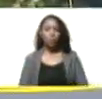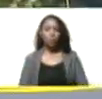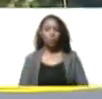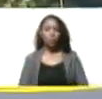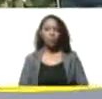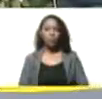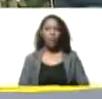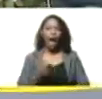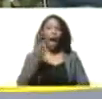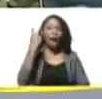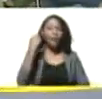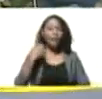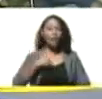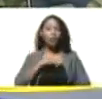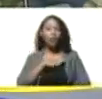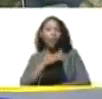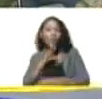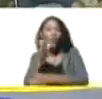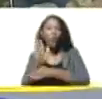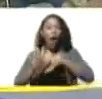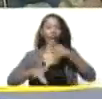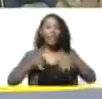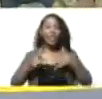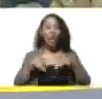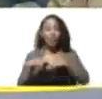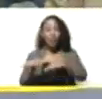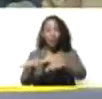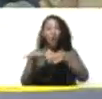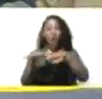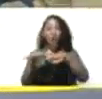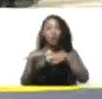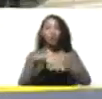Y ayer estuvimos en un acto bello,